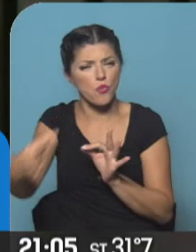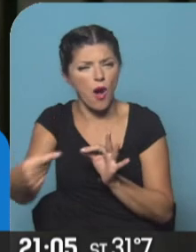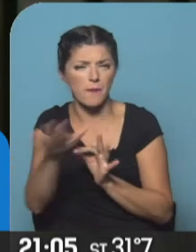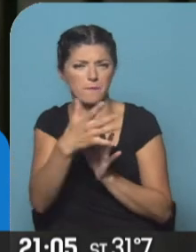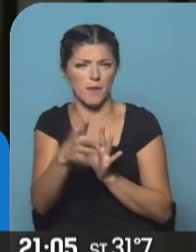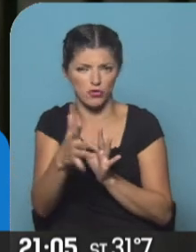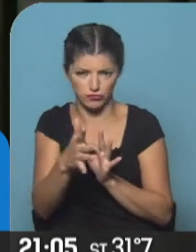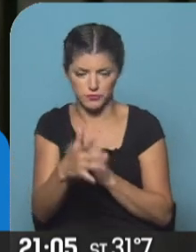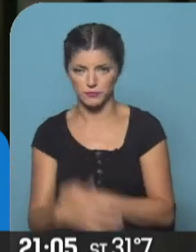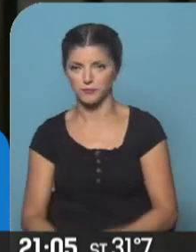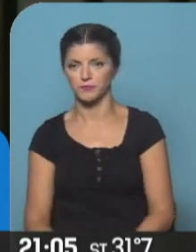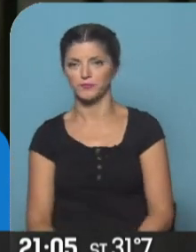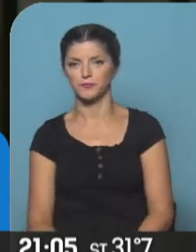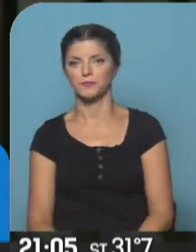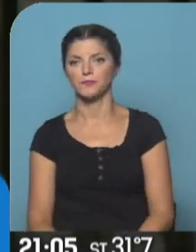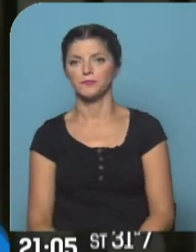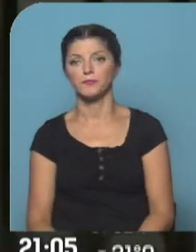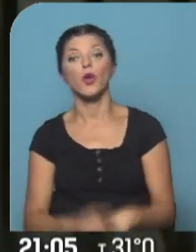este hospital fiorito ustedes